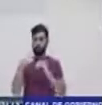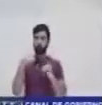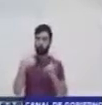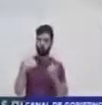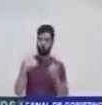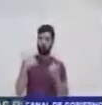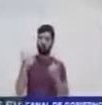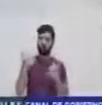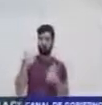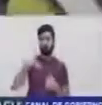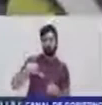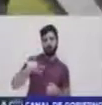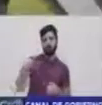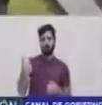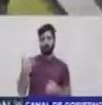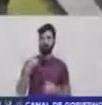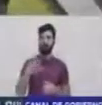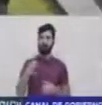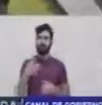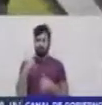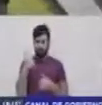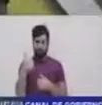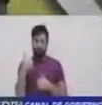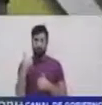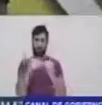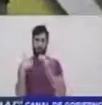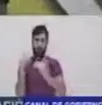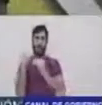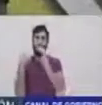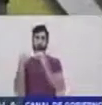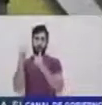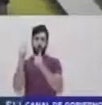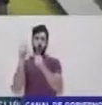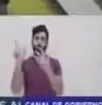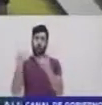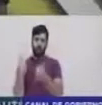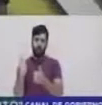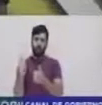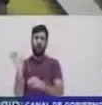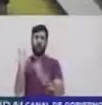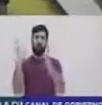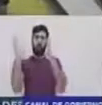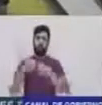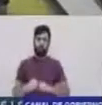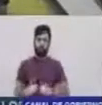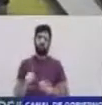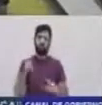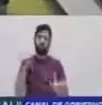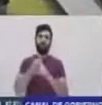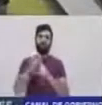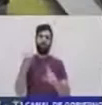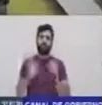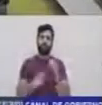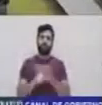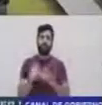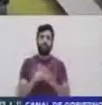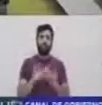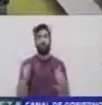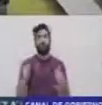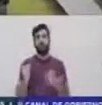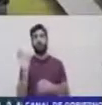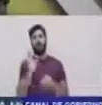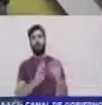tan provechoso puede ser. Si va a construir o va a destruir, ¿verdad? Si es para